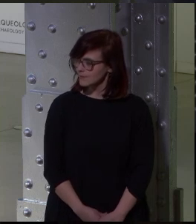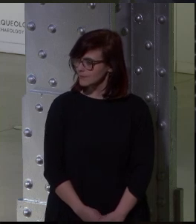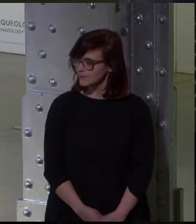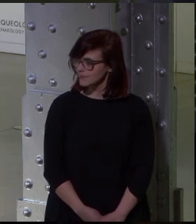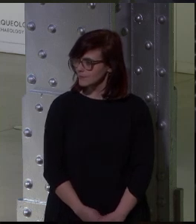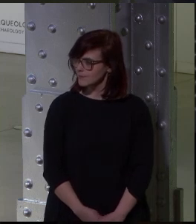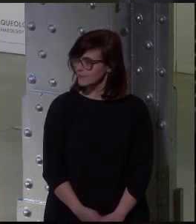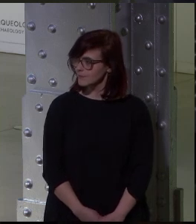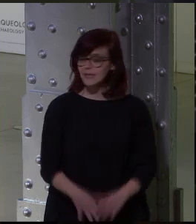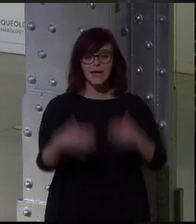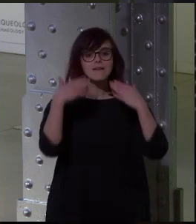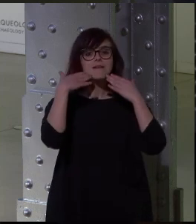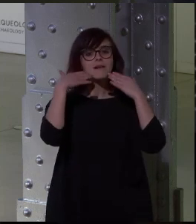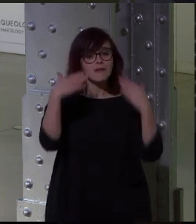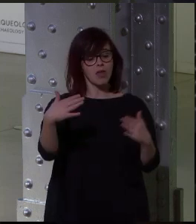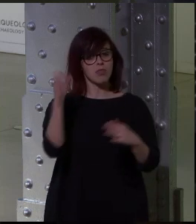Gracias por la exposición.